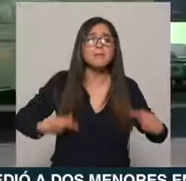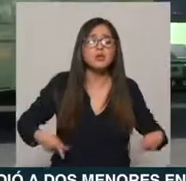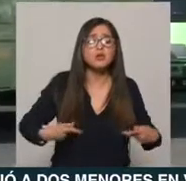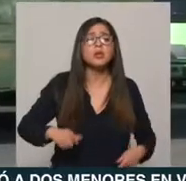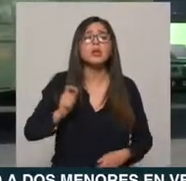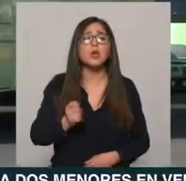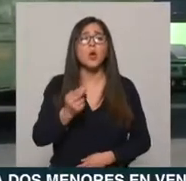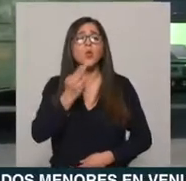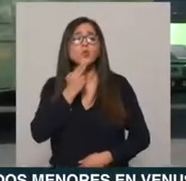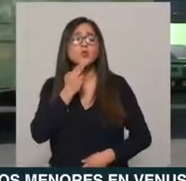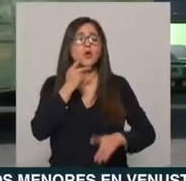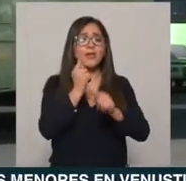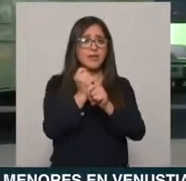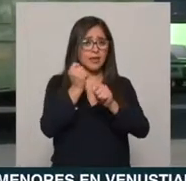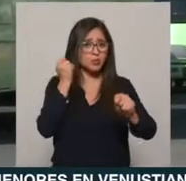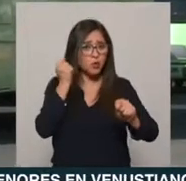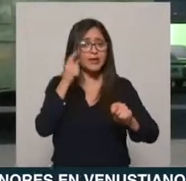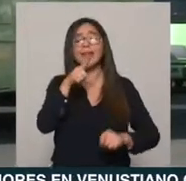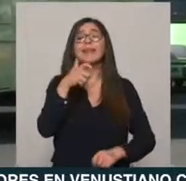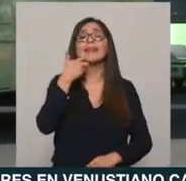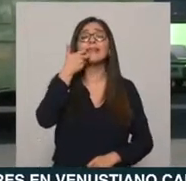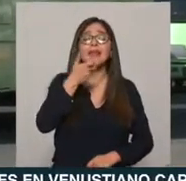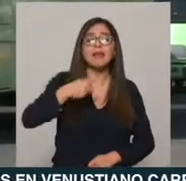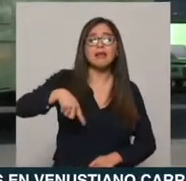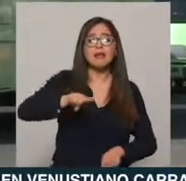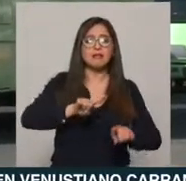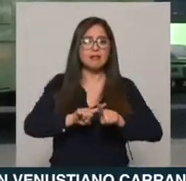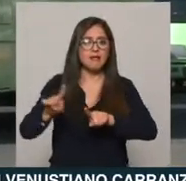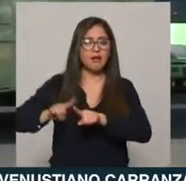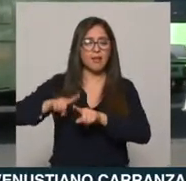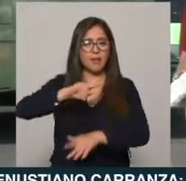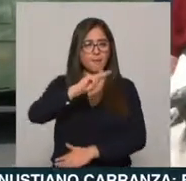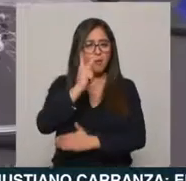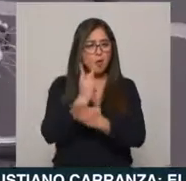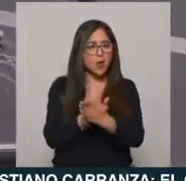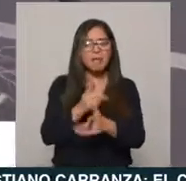público, por lo que se busca que este tipo de programas sean